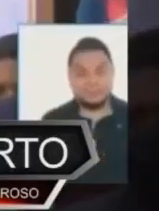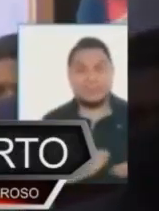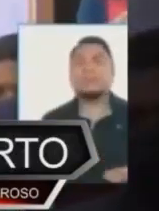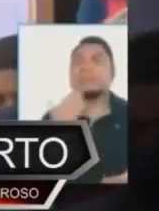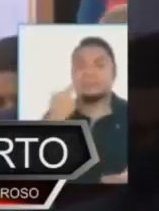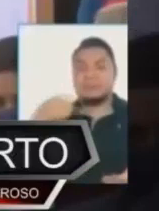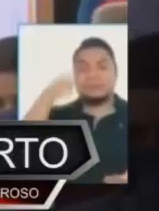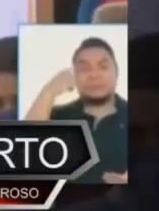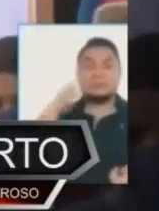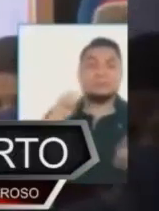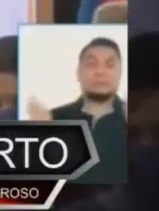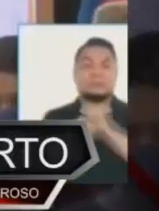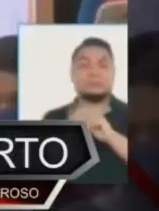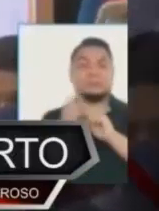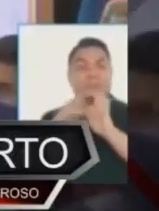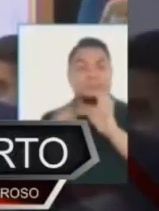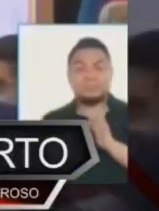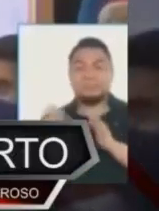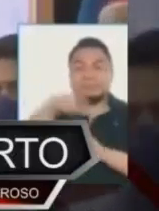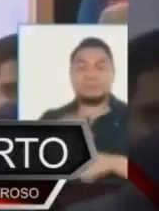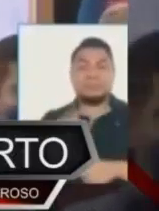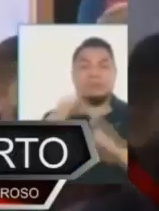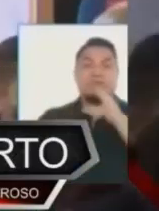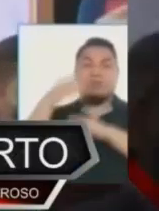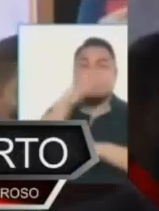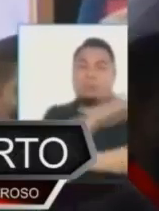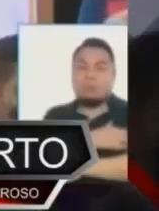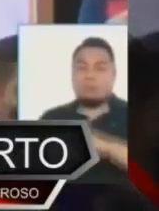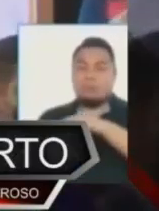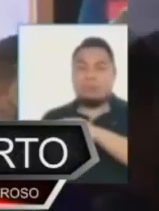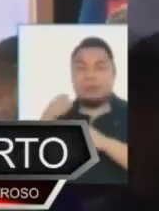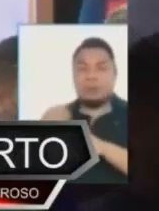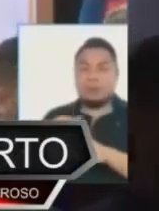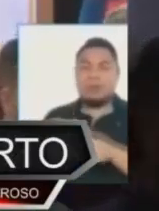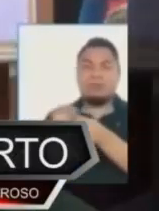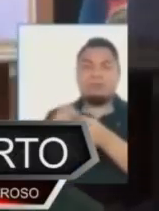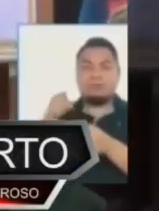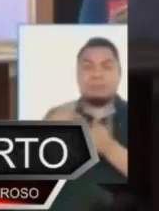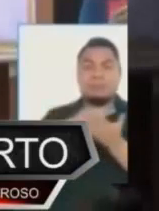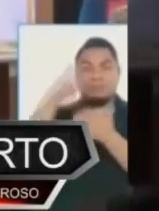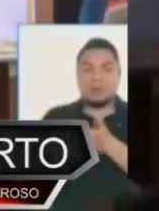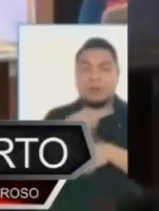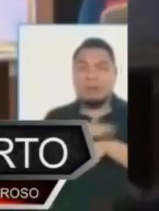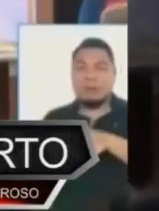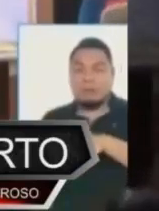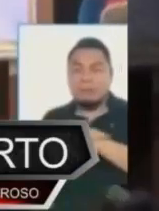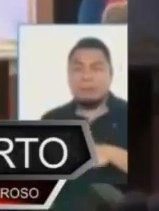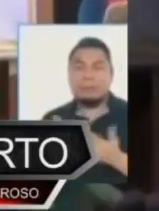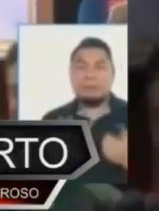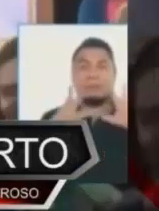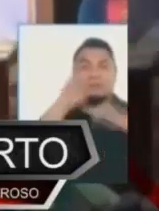ha cambiado las reglas de juego para que el Club de la Construcción no pacte precios de los proyectos y se